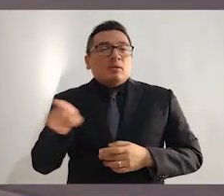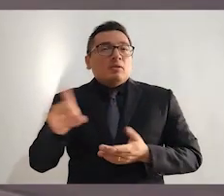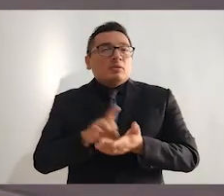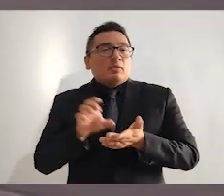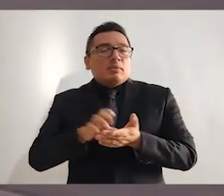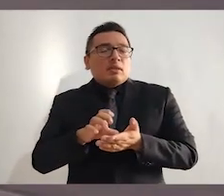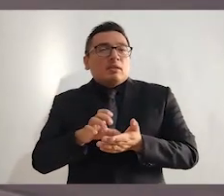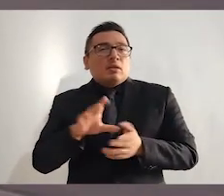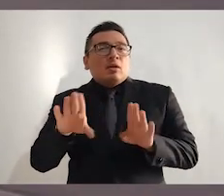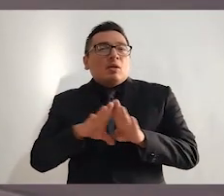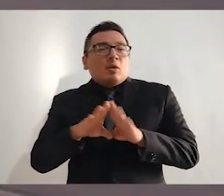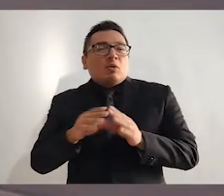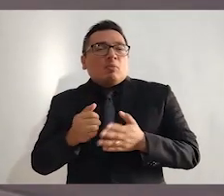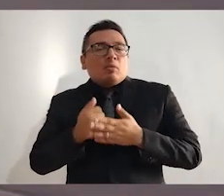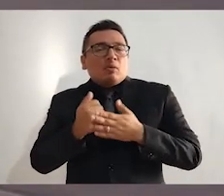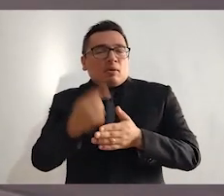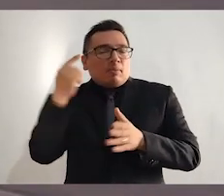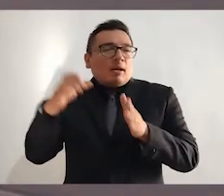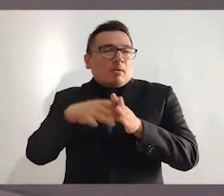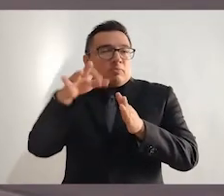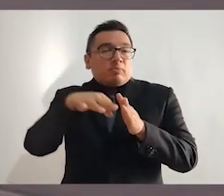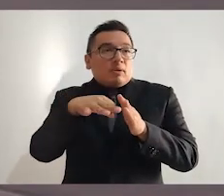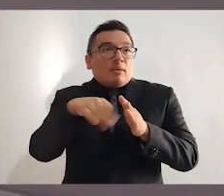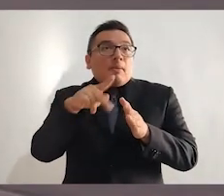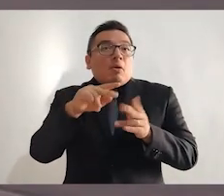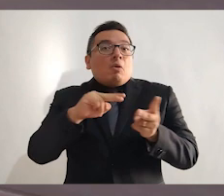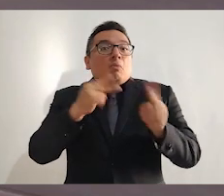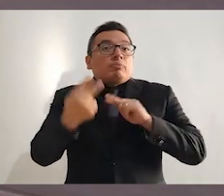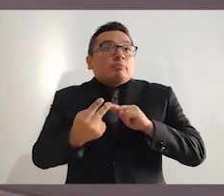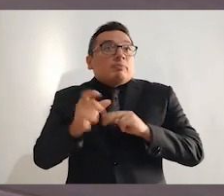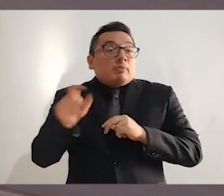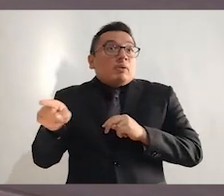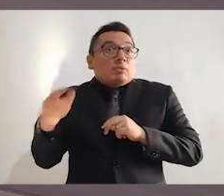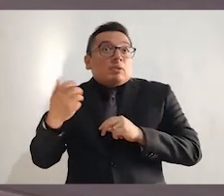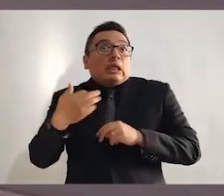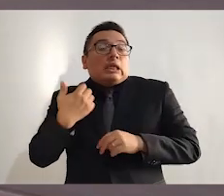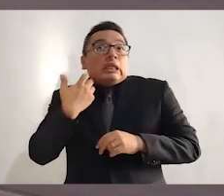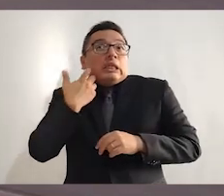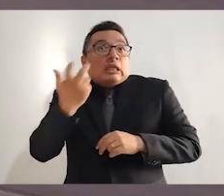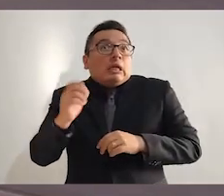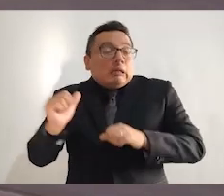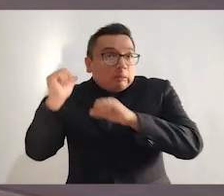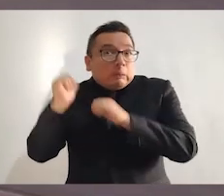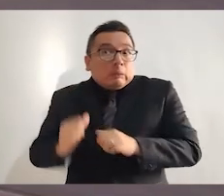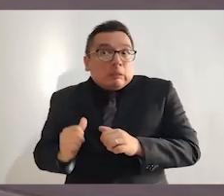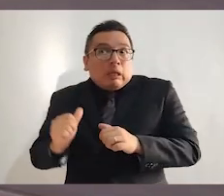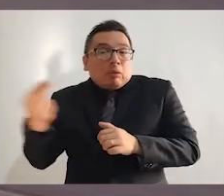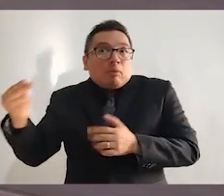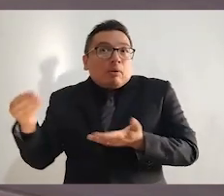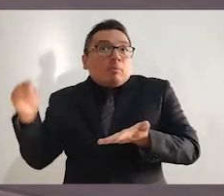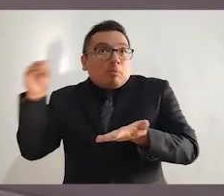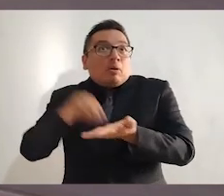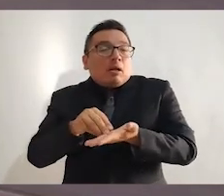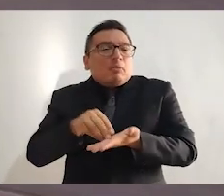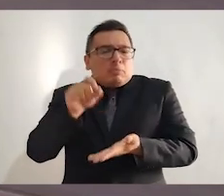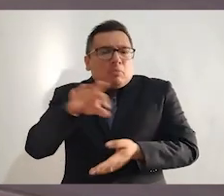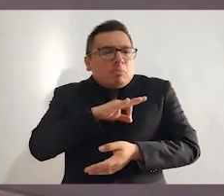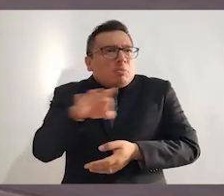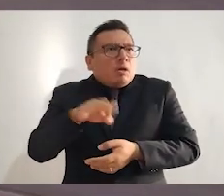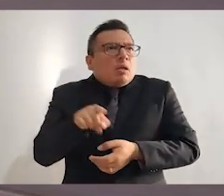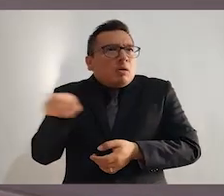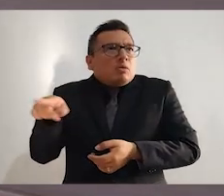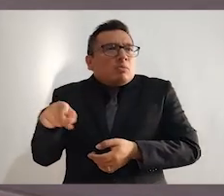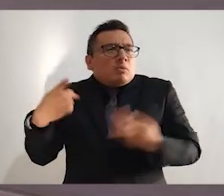a votar, pero también a ser votada. Entonces queremos ver en esas plantillas, en esas personas que eligen un cargo, pues personas